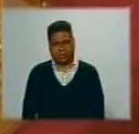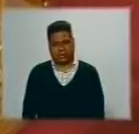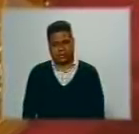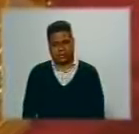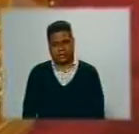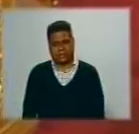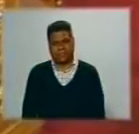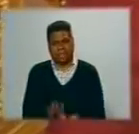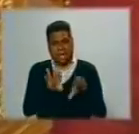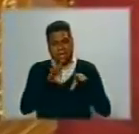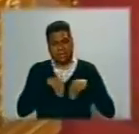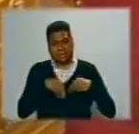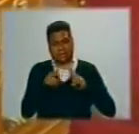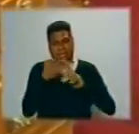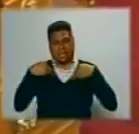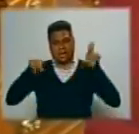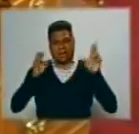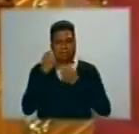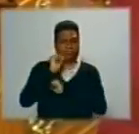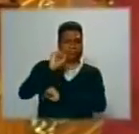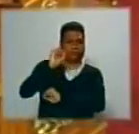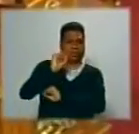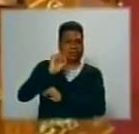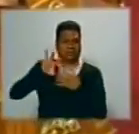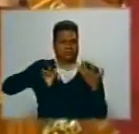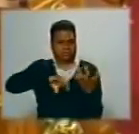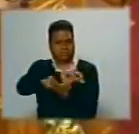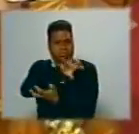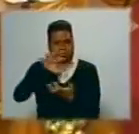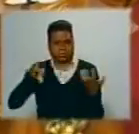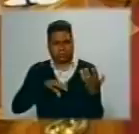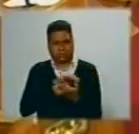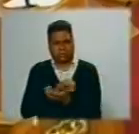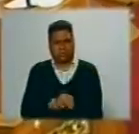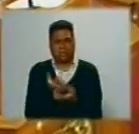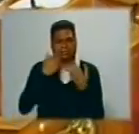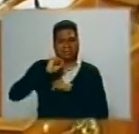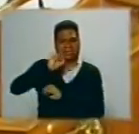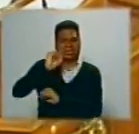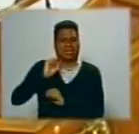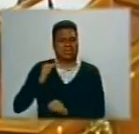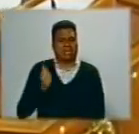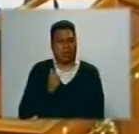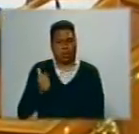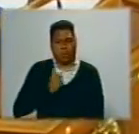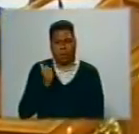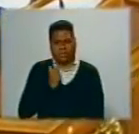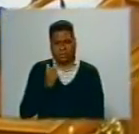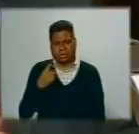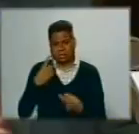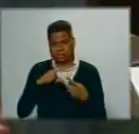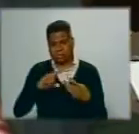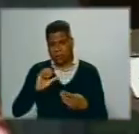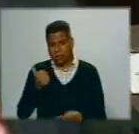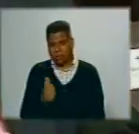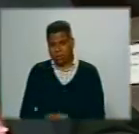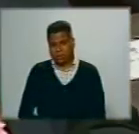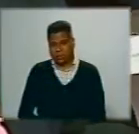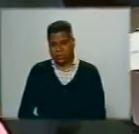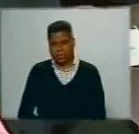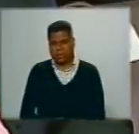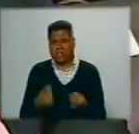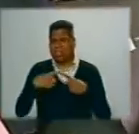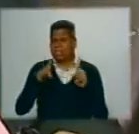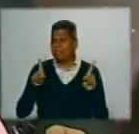asume la paz y rechaza la violencia y rechaza cualquier otro mecanismo para dirimir nuestras